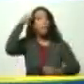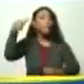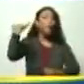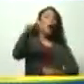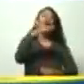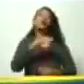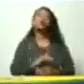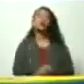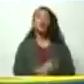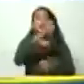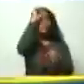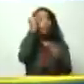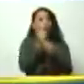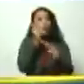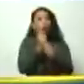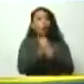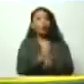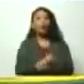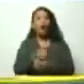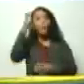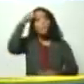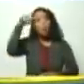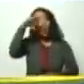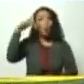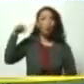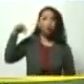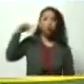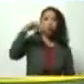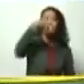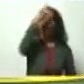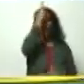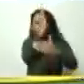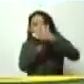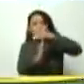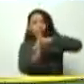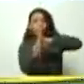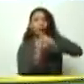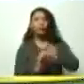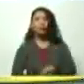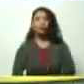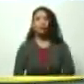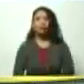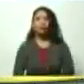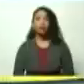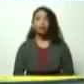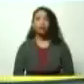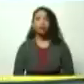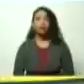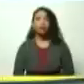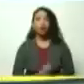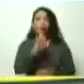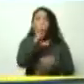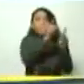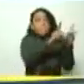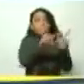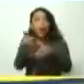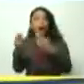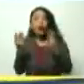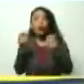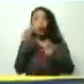trabajador, del pueblo de a pie, del pueblo humilde, un plan económico 2023